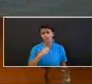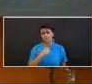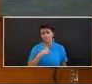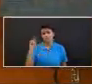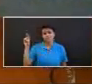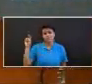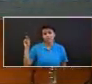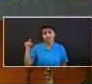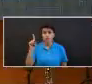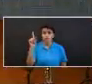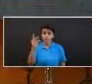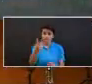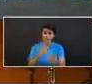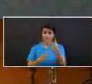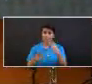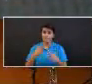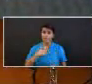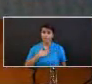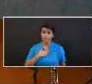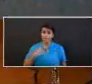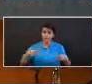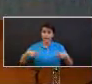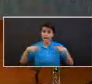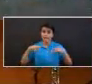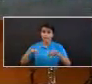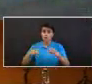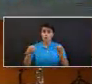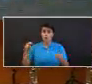vida. Y como Naamán, muchos dicen: no.